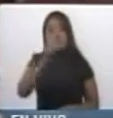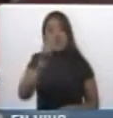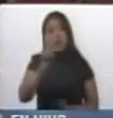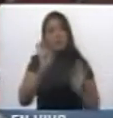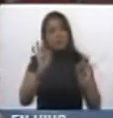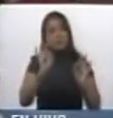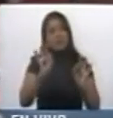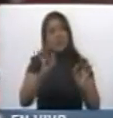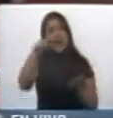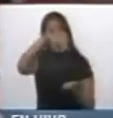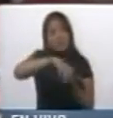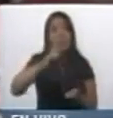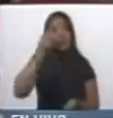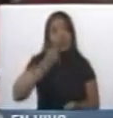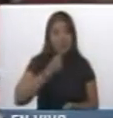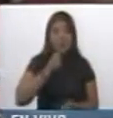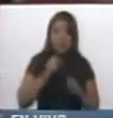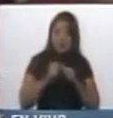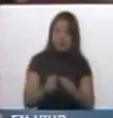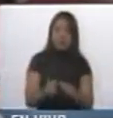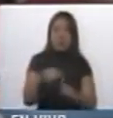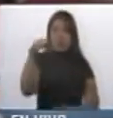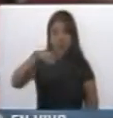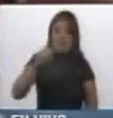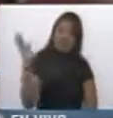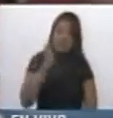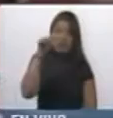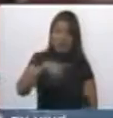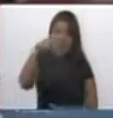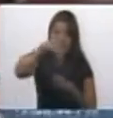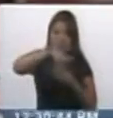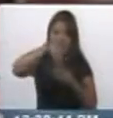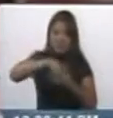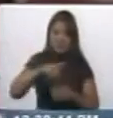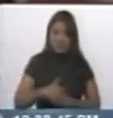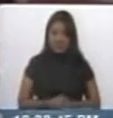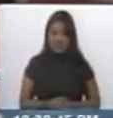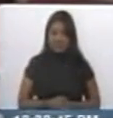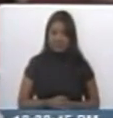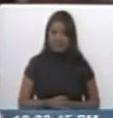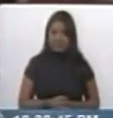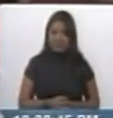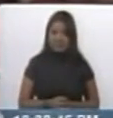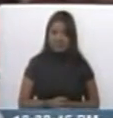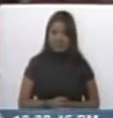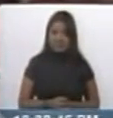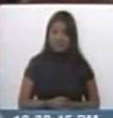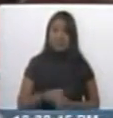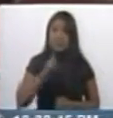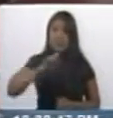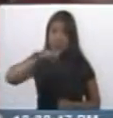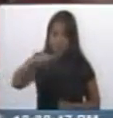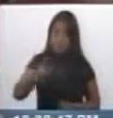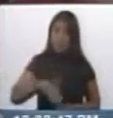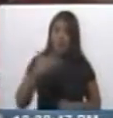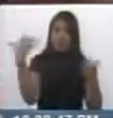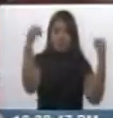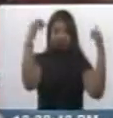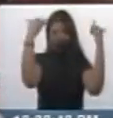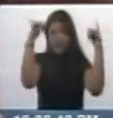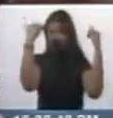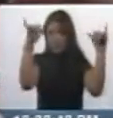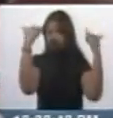a nuestro Estado Sucre para que todos hoy vengamos a votar y que de esa manera mañana podamos celebrar en